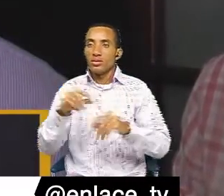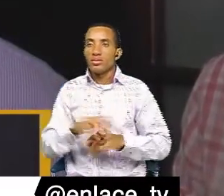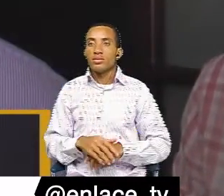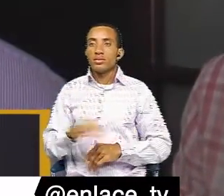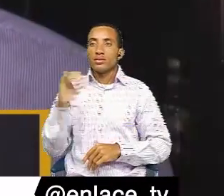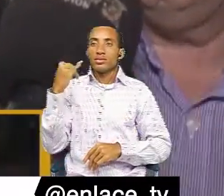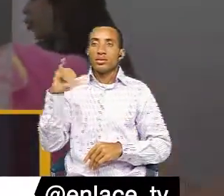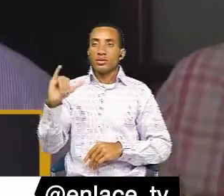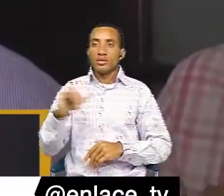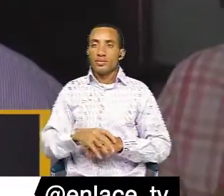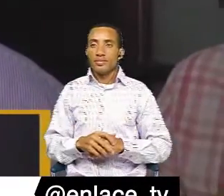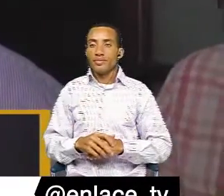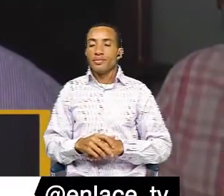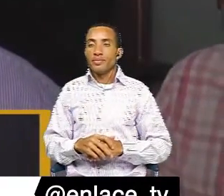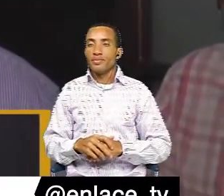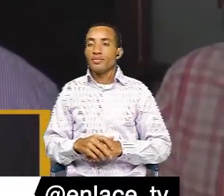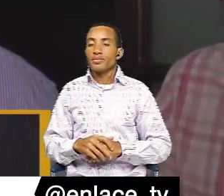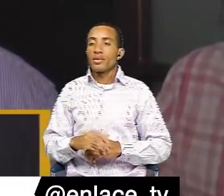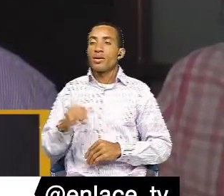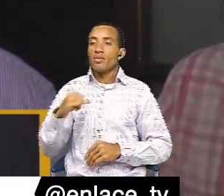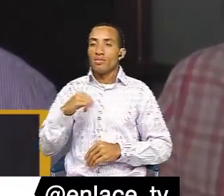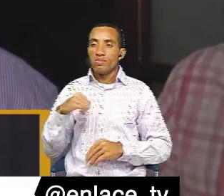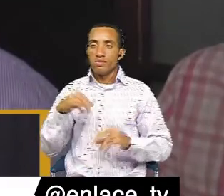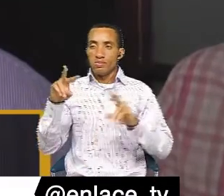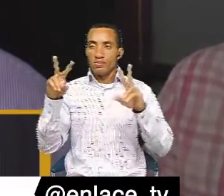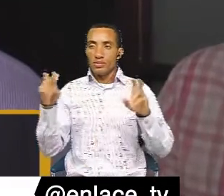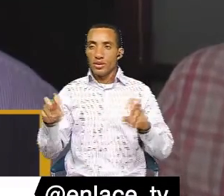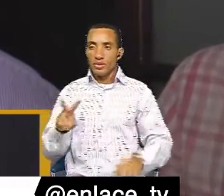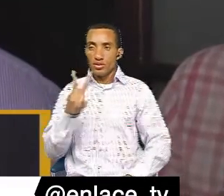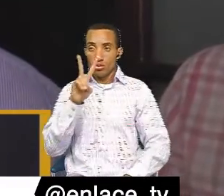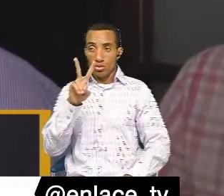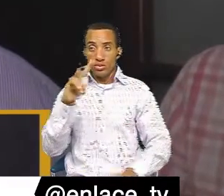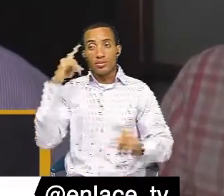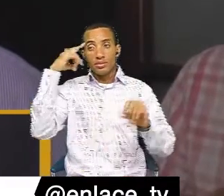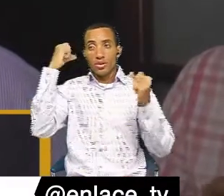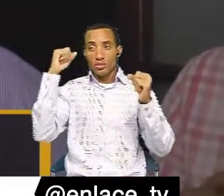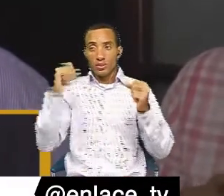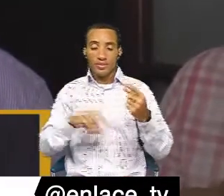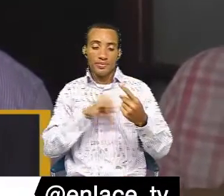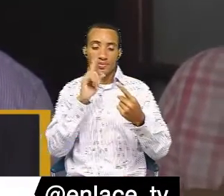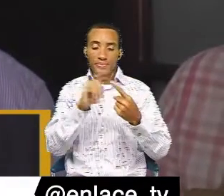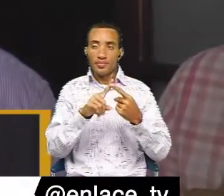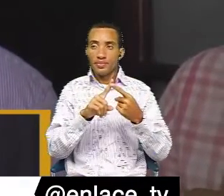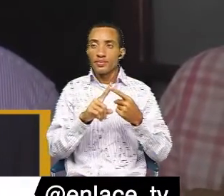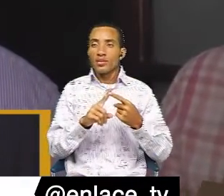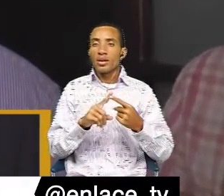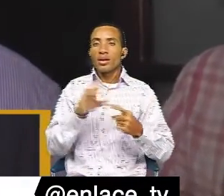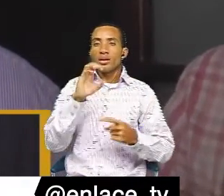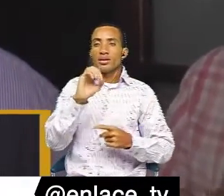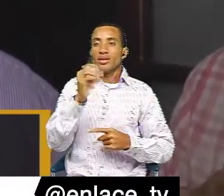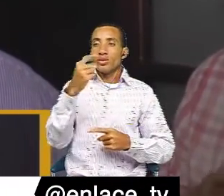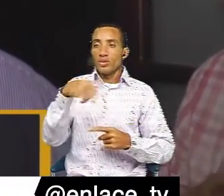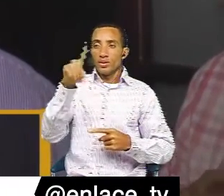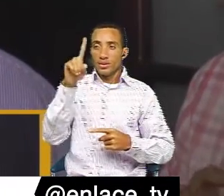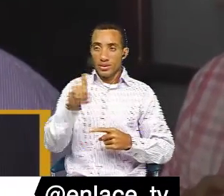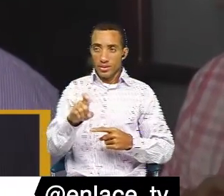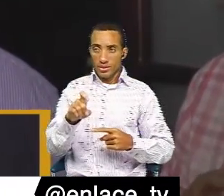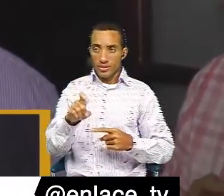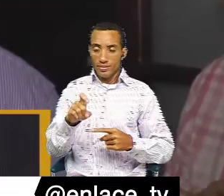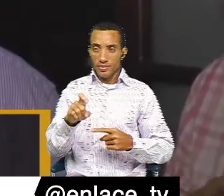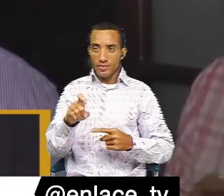de esa delegación. Tenemos dos temas que nos preocupa. Uno es el 016, que es donde